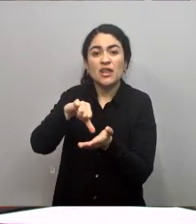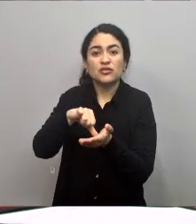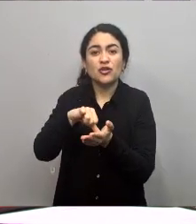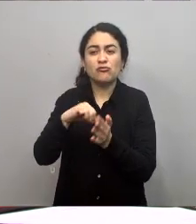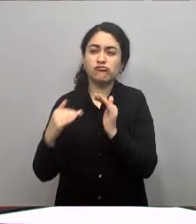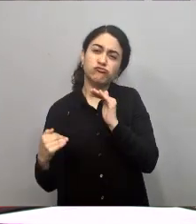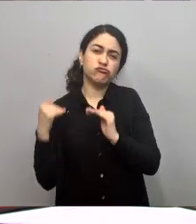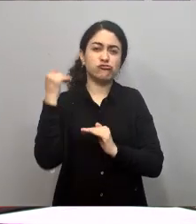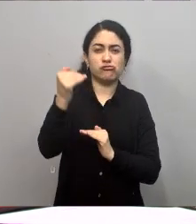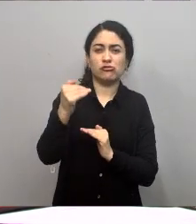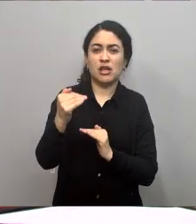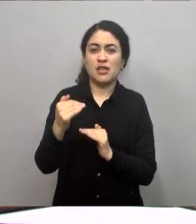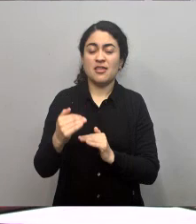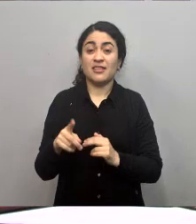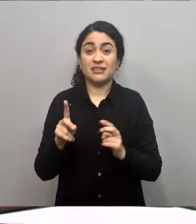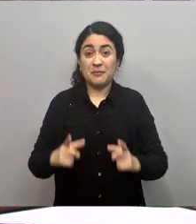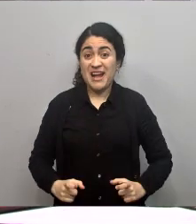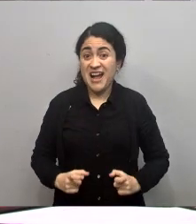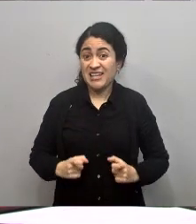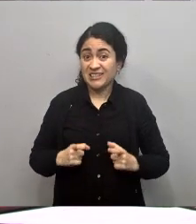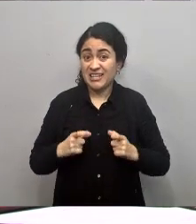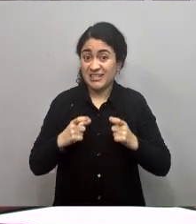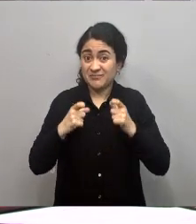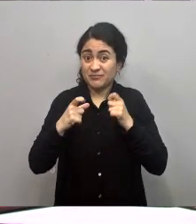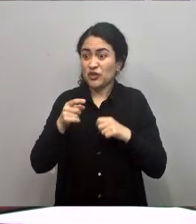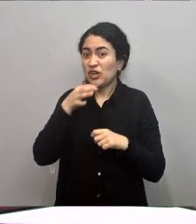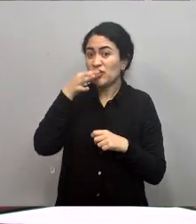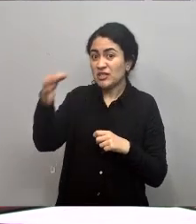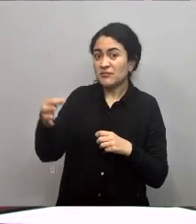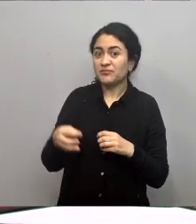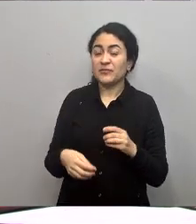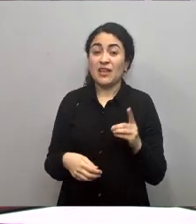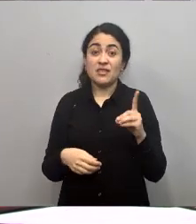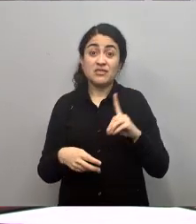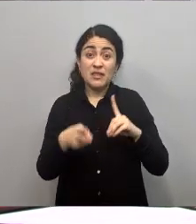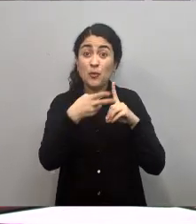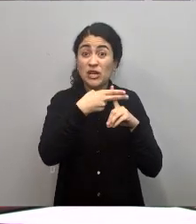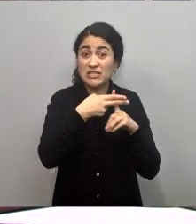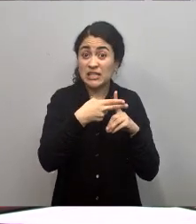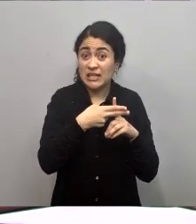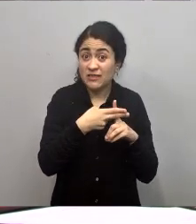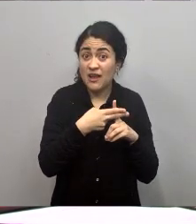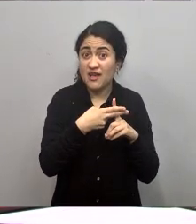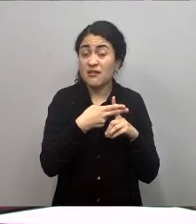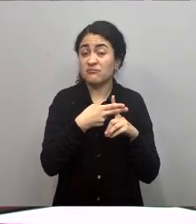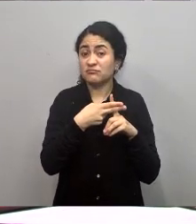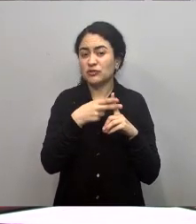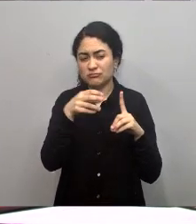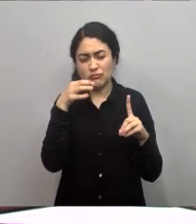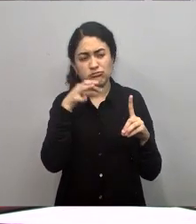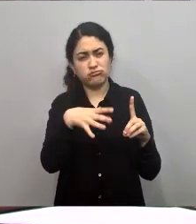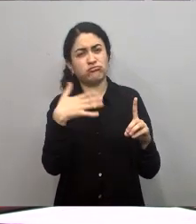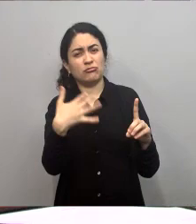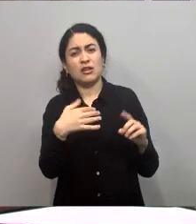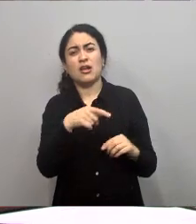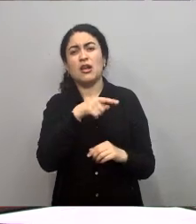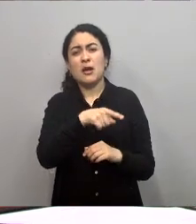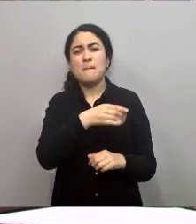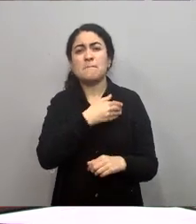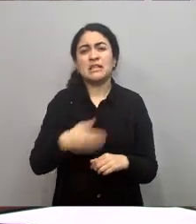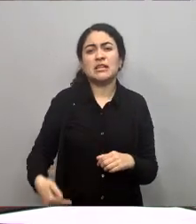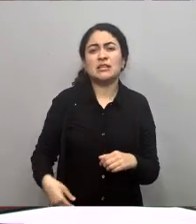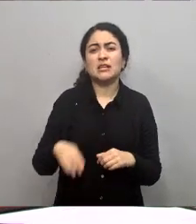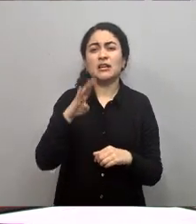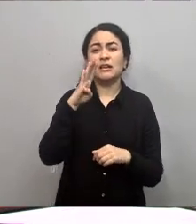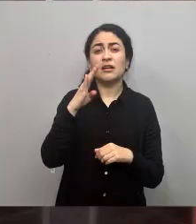nosotros, y quiero destacar el trabajo de la bancada de la Democracia Cristiana y su presidente Burgos. El